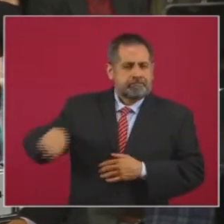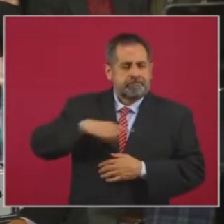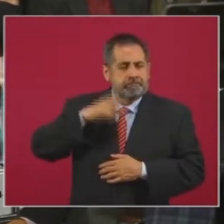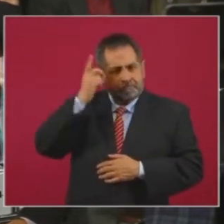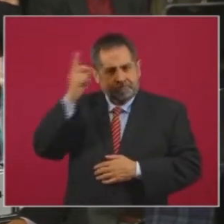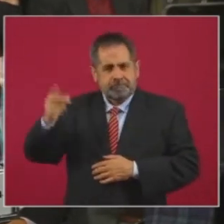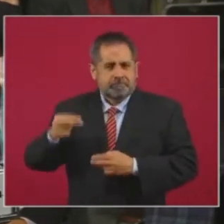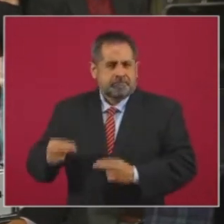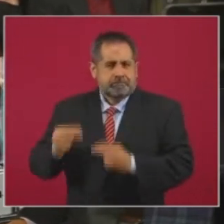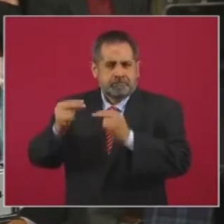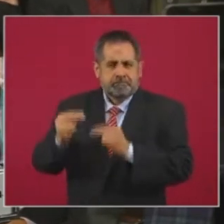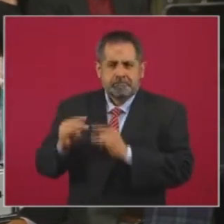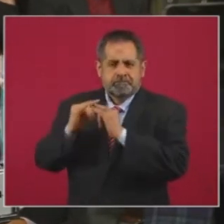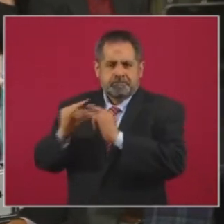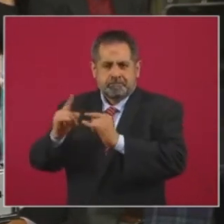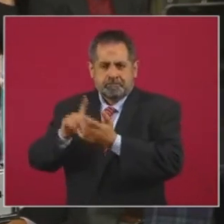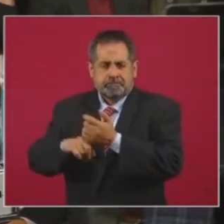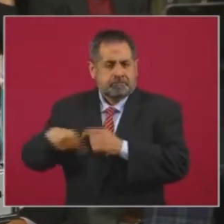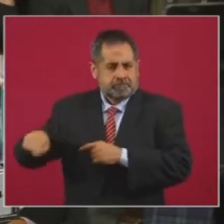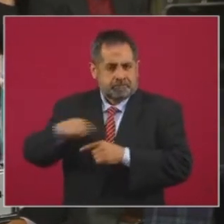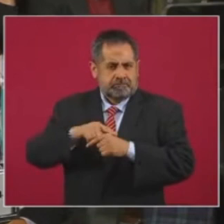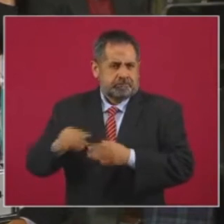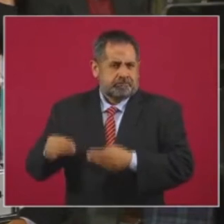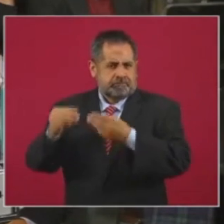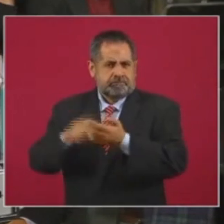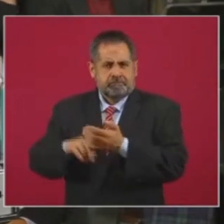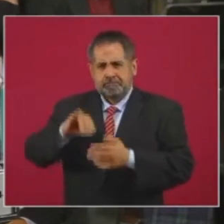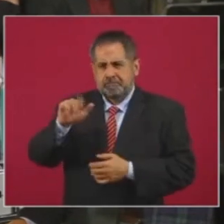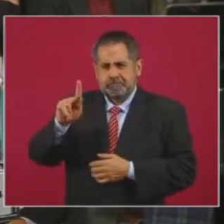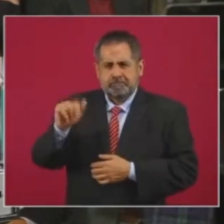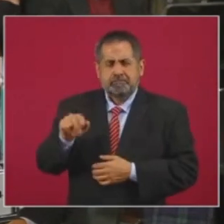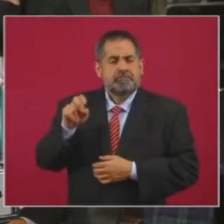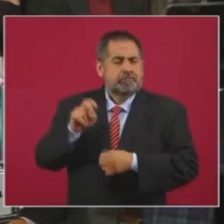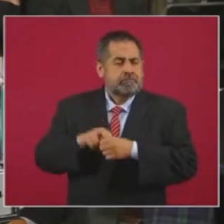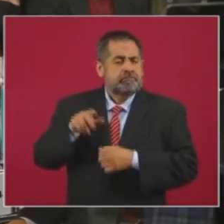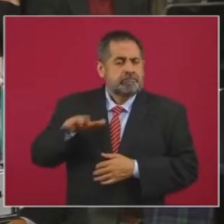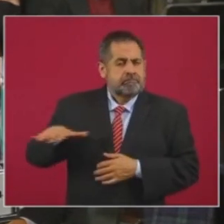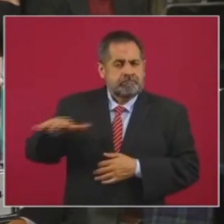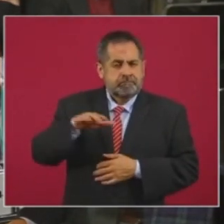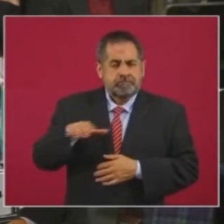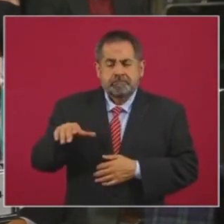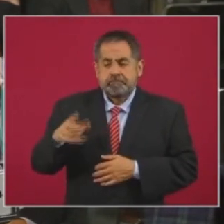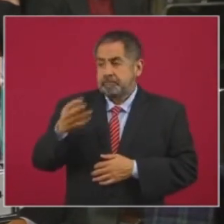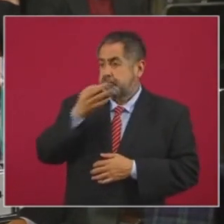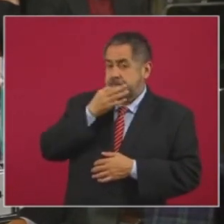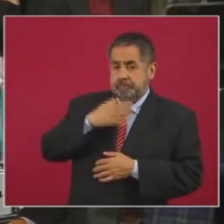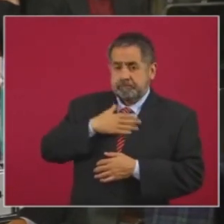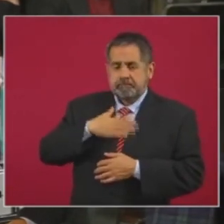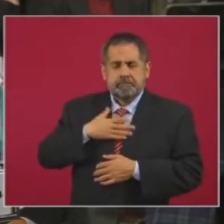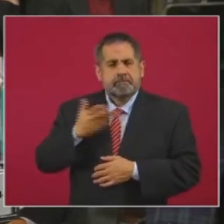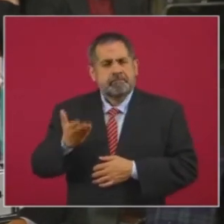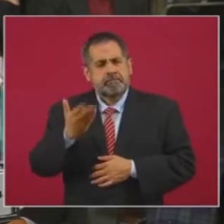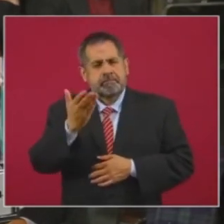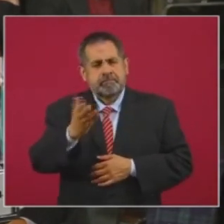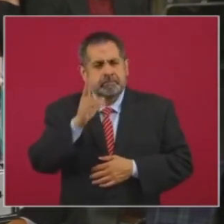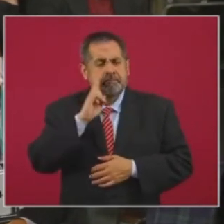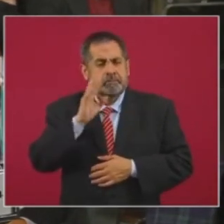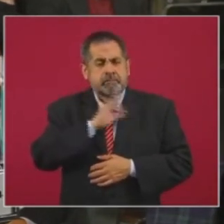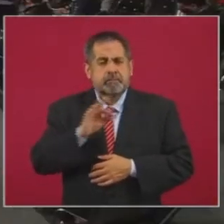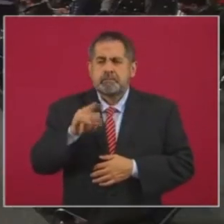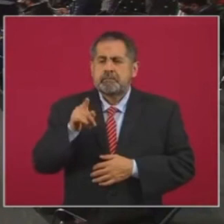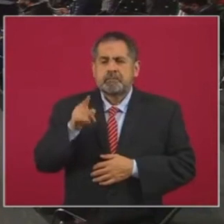locatarios, y es el mercado icónico de Jalpan, que a lo mejor usted ya lo conoce en Jalpan, es pedirle a lo mejor si el